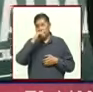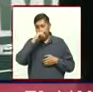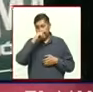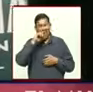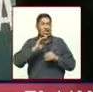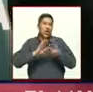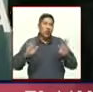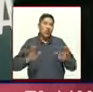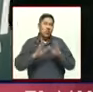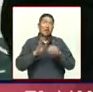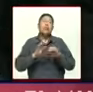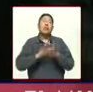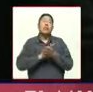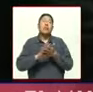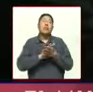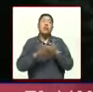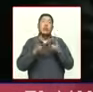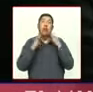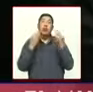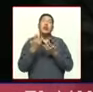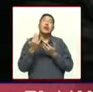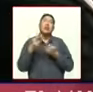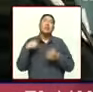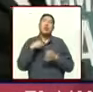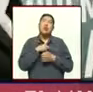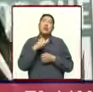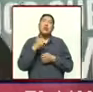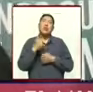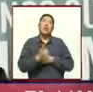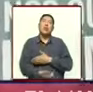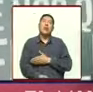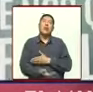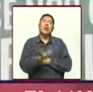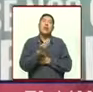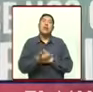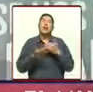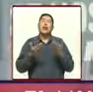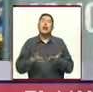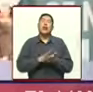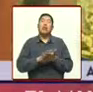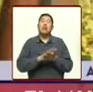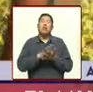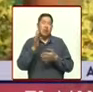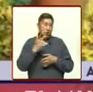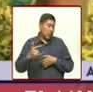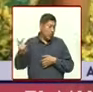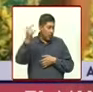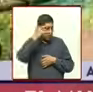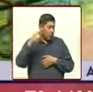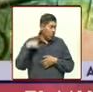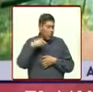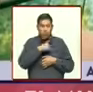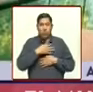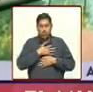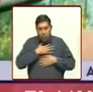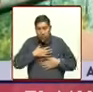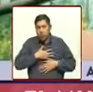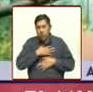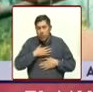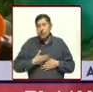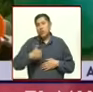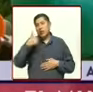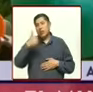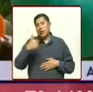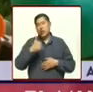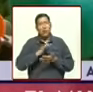domingo es una película familiar. Los esperamos desde las 10 de la mañana acá en el Multicine del Alto. Vamos a disfrutar de una excelente